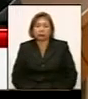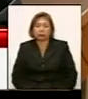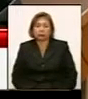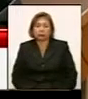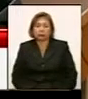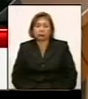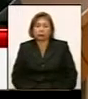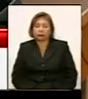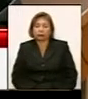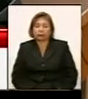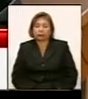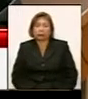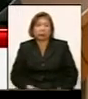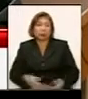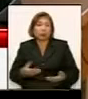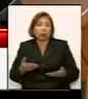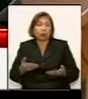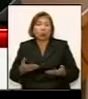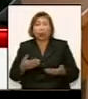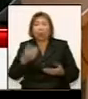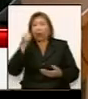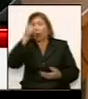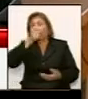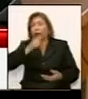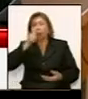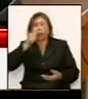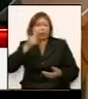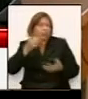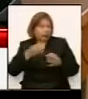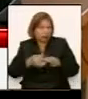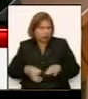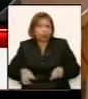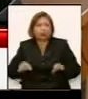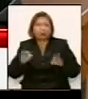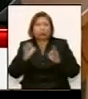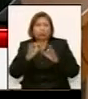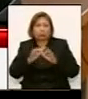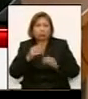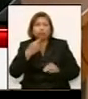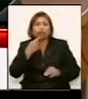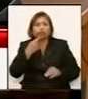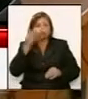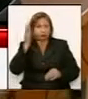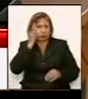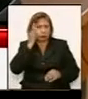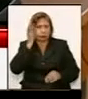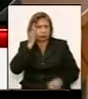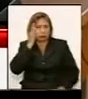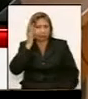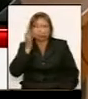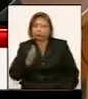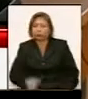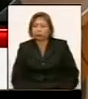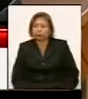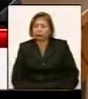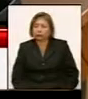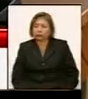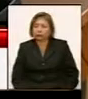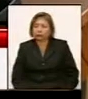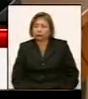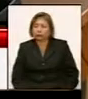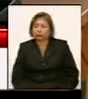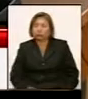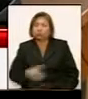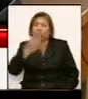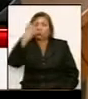rasgos indígenas o afrodescendientes y que es importante también resaltar y tener en cuenta que es la